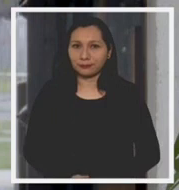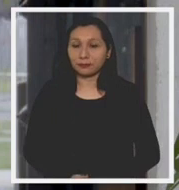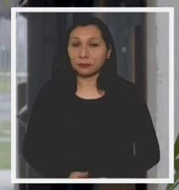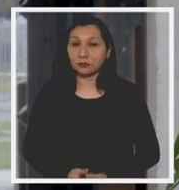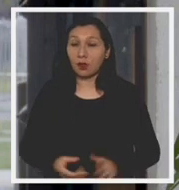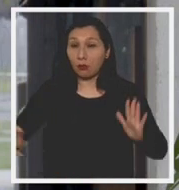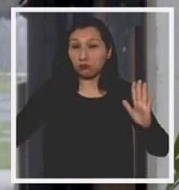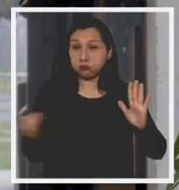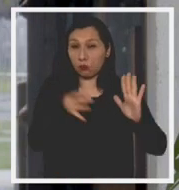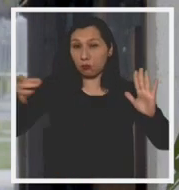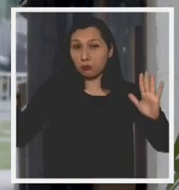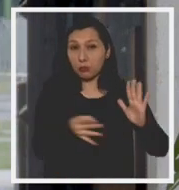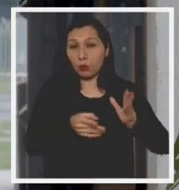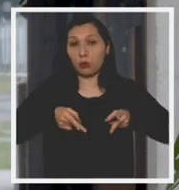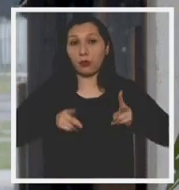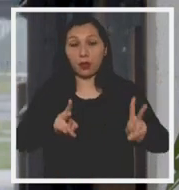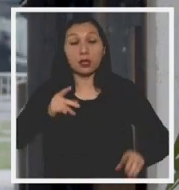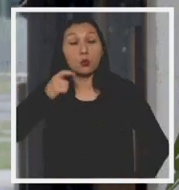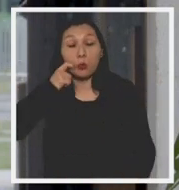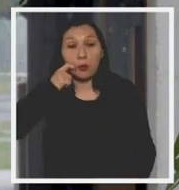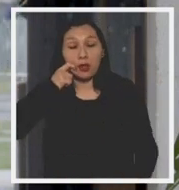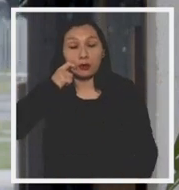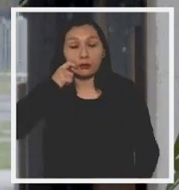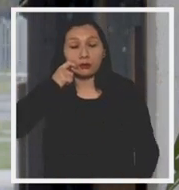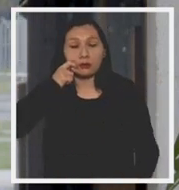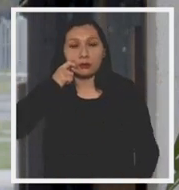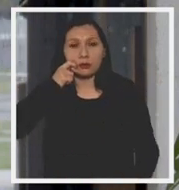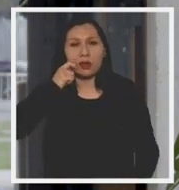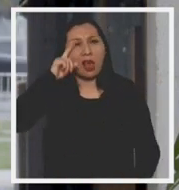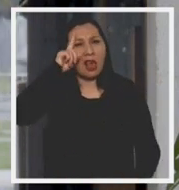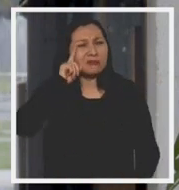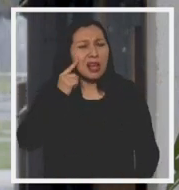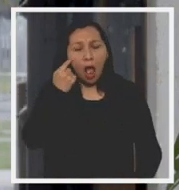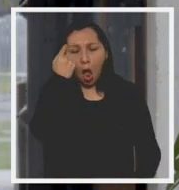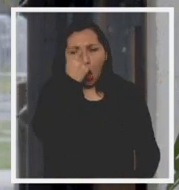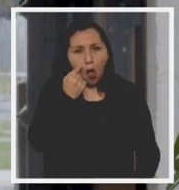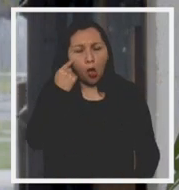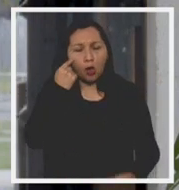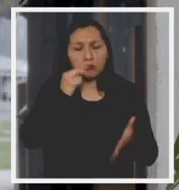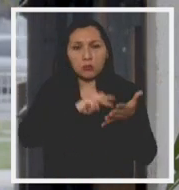las violaciones a los derechos humanos, como daños oculares,